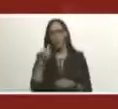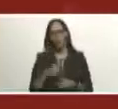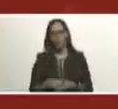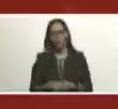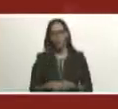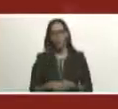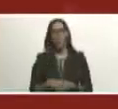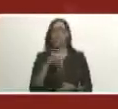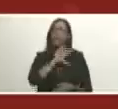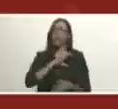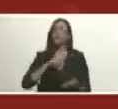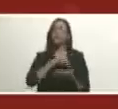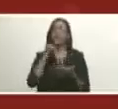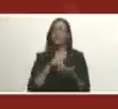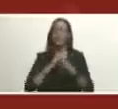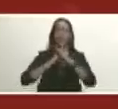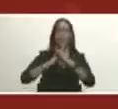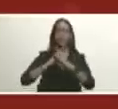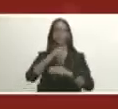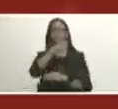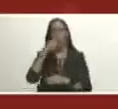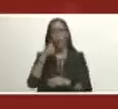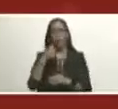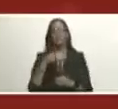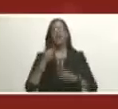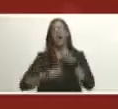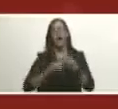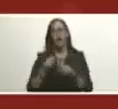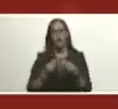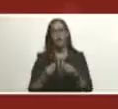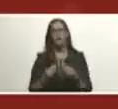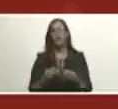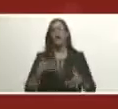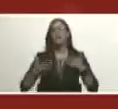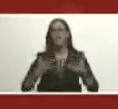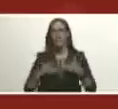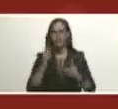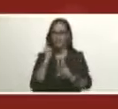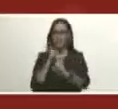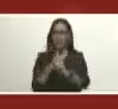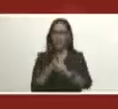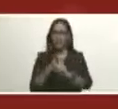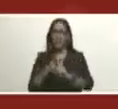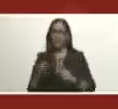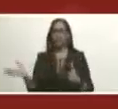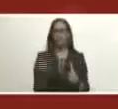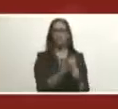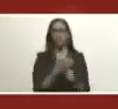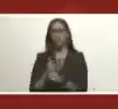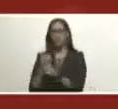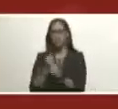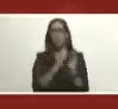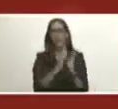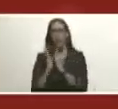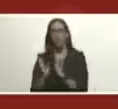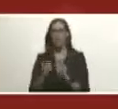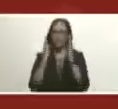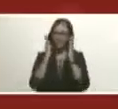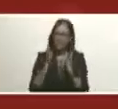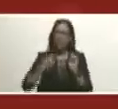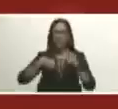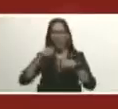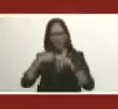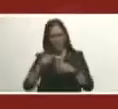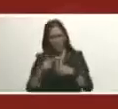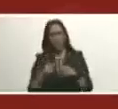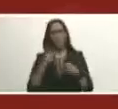El Comando Nacional Antidrogas lleva a cabo operaciones dirigidas al desmantelamiento de organizaciones dedicadas a la siembra,